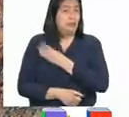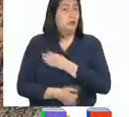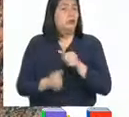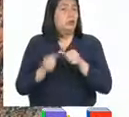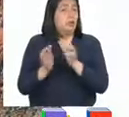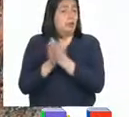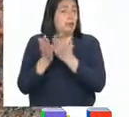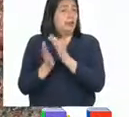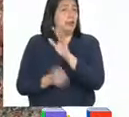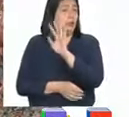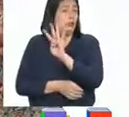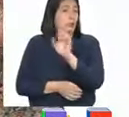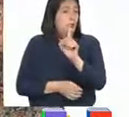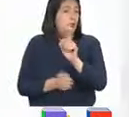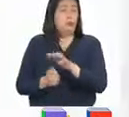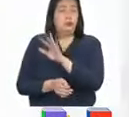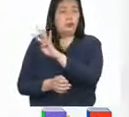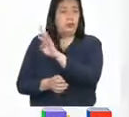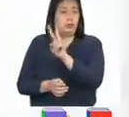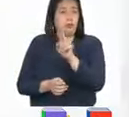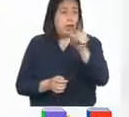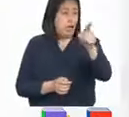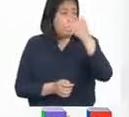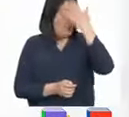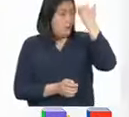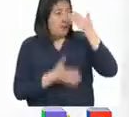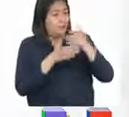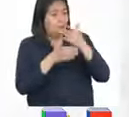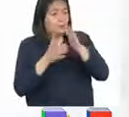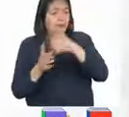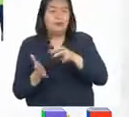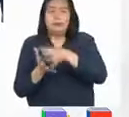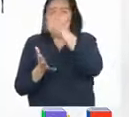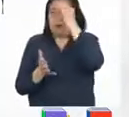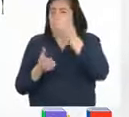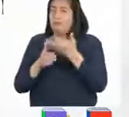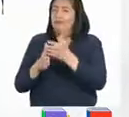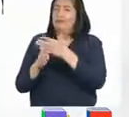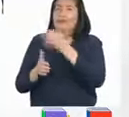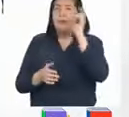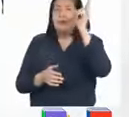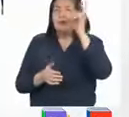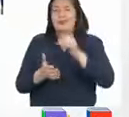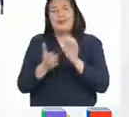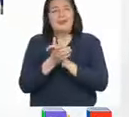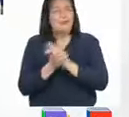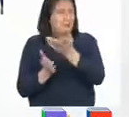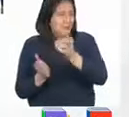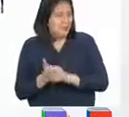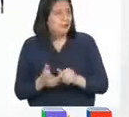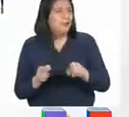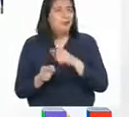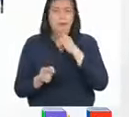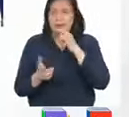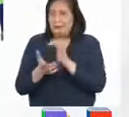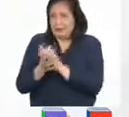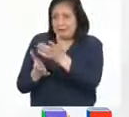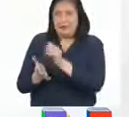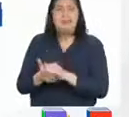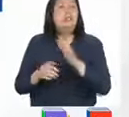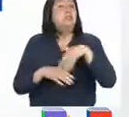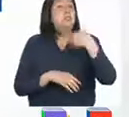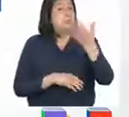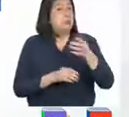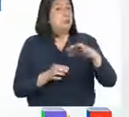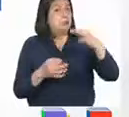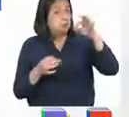en las páginas 41 y 42. No olviden compartir sus aprendizajes con sus profesores, con sus compañeros, con sus compañeras y